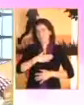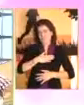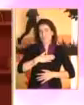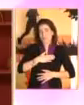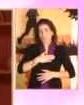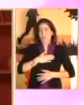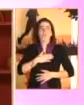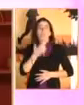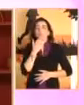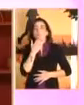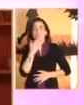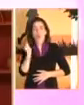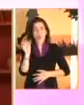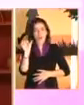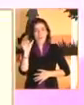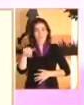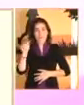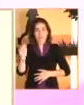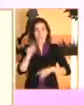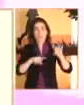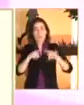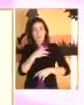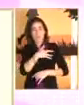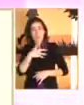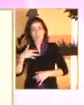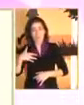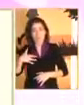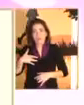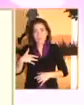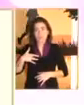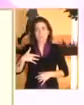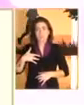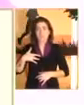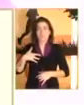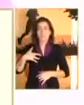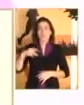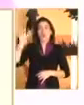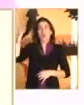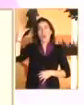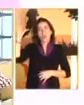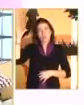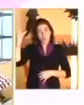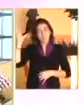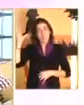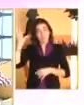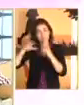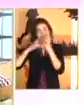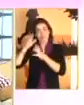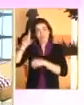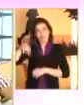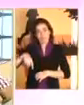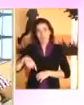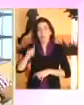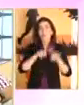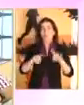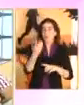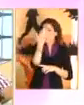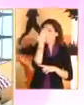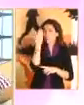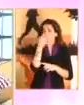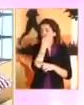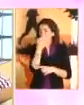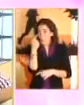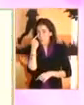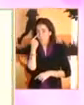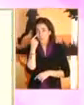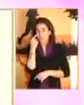en los pulmones, tienen problemas... Y la contaminación atmosférica. En los ojos también, y la contaminación atmosférica. Que esa